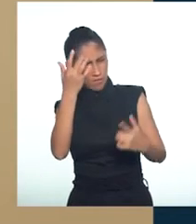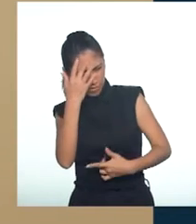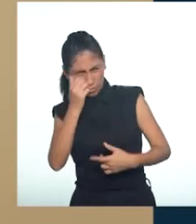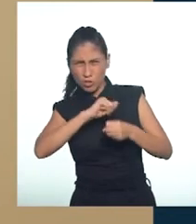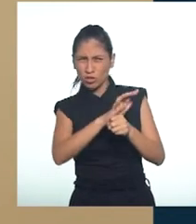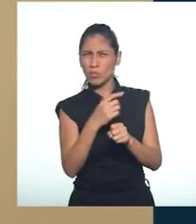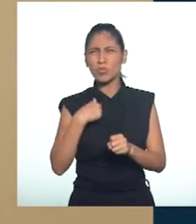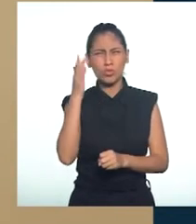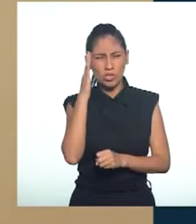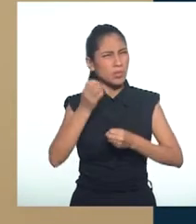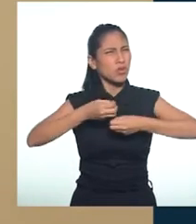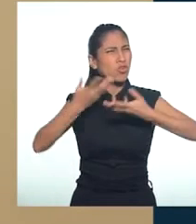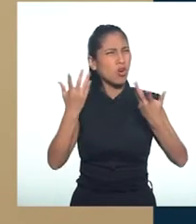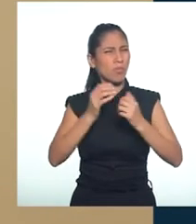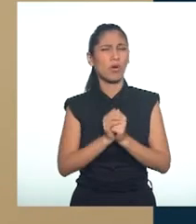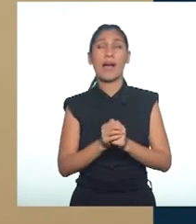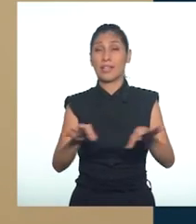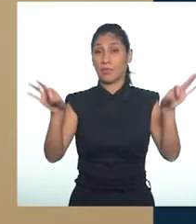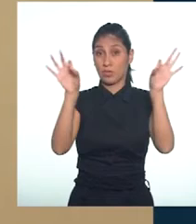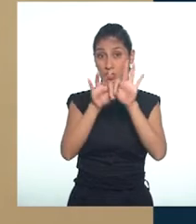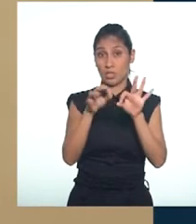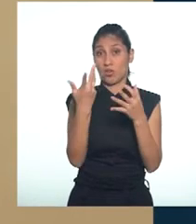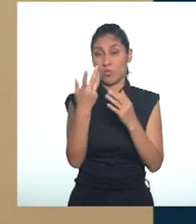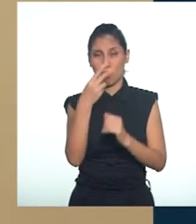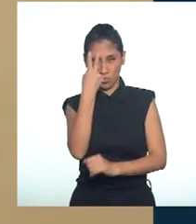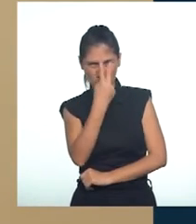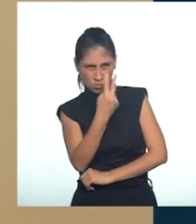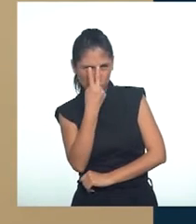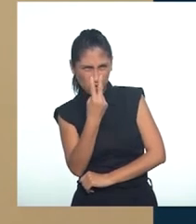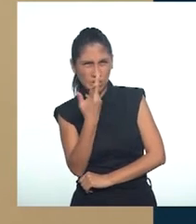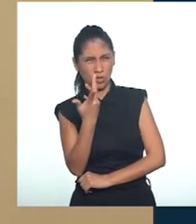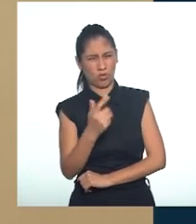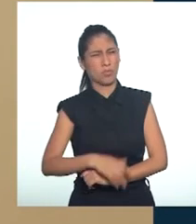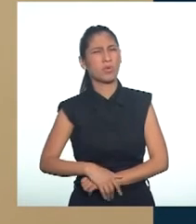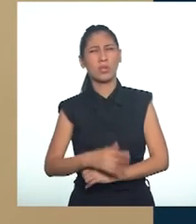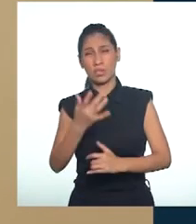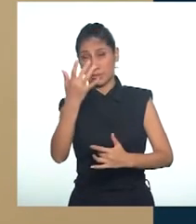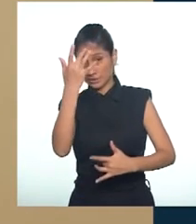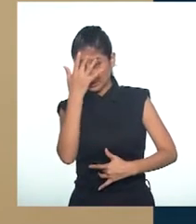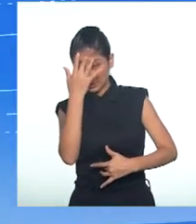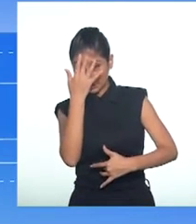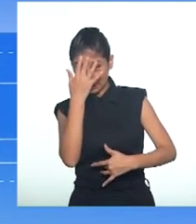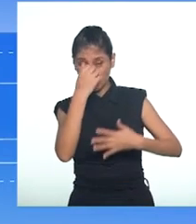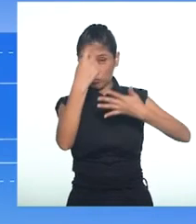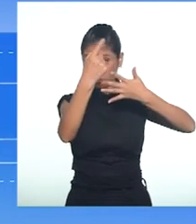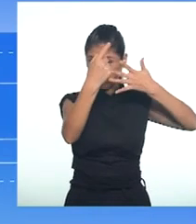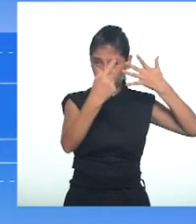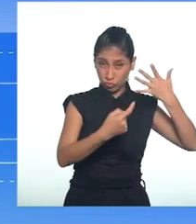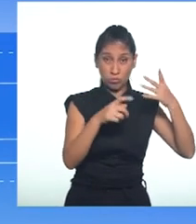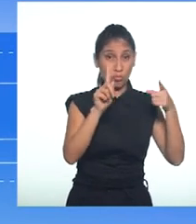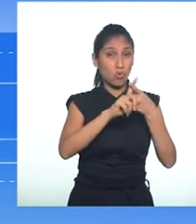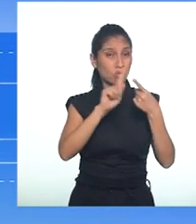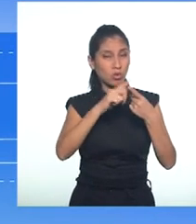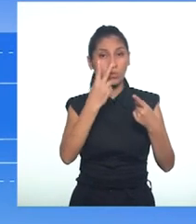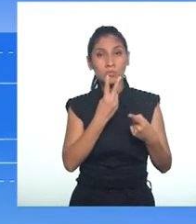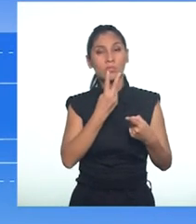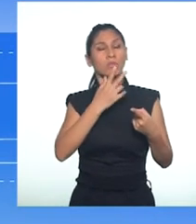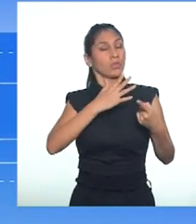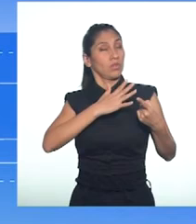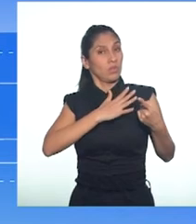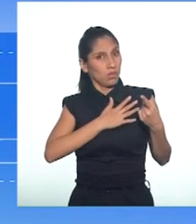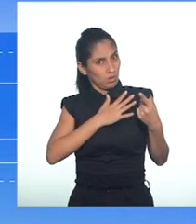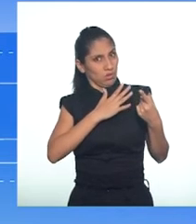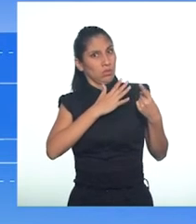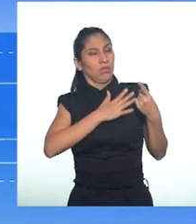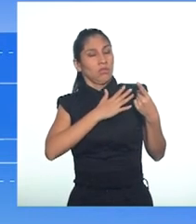que estar pero muy atentos es a los síntomas más graves, que son la dificultad para